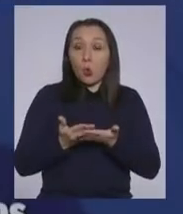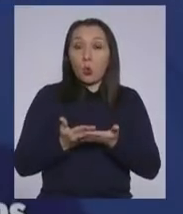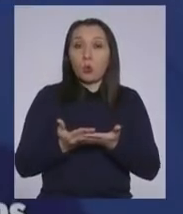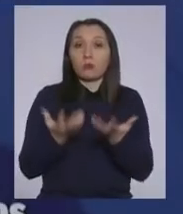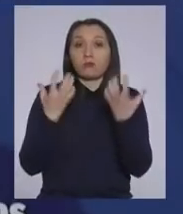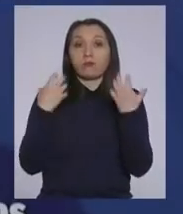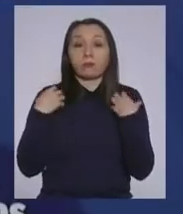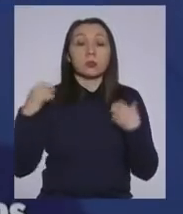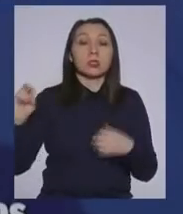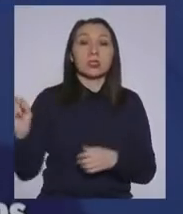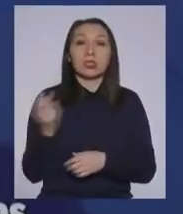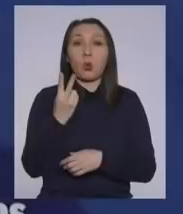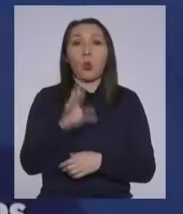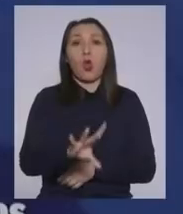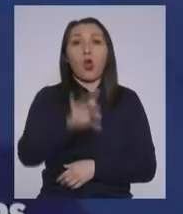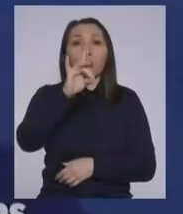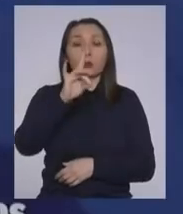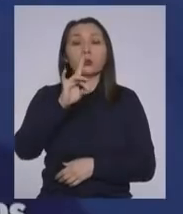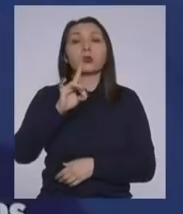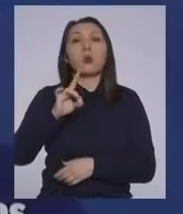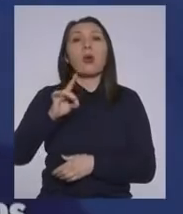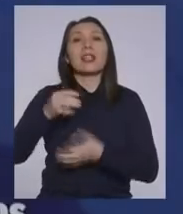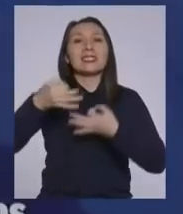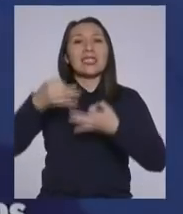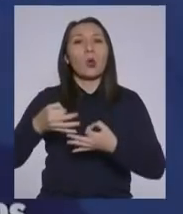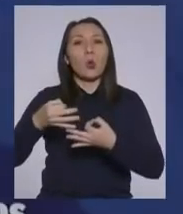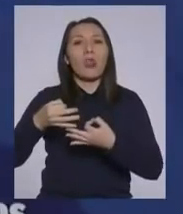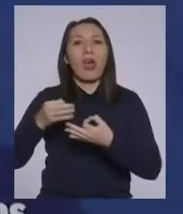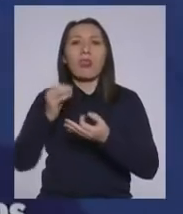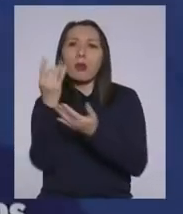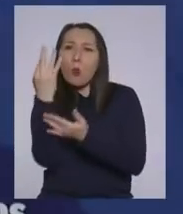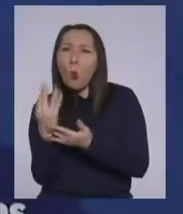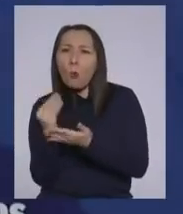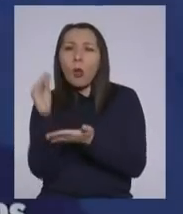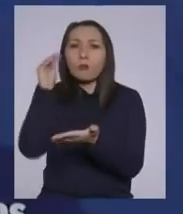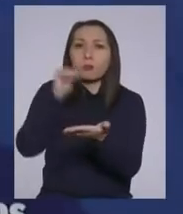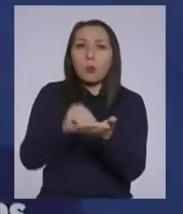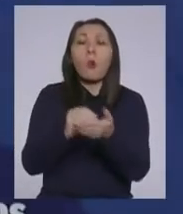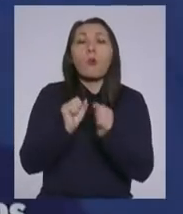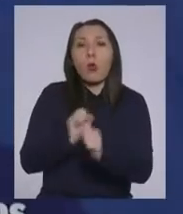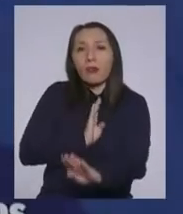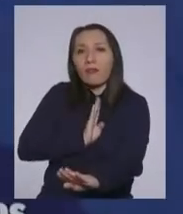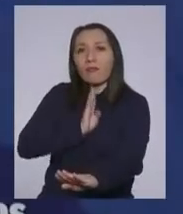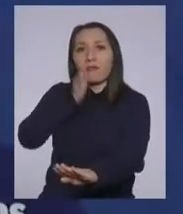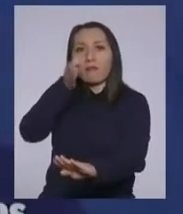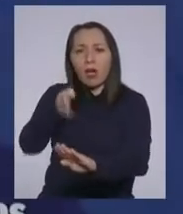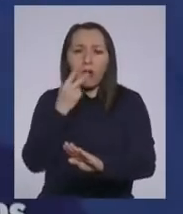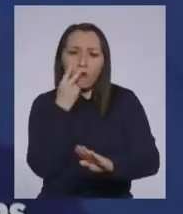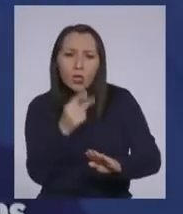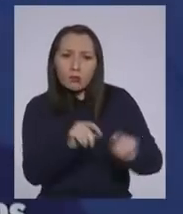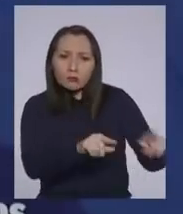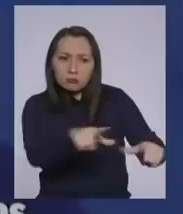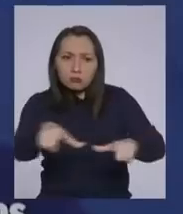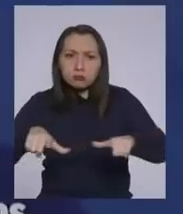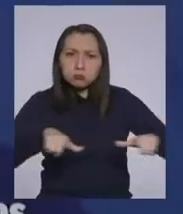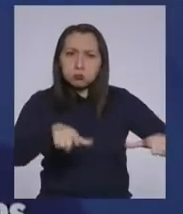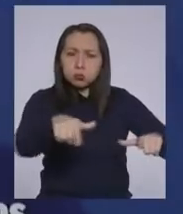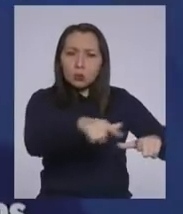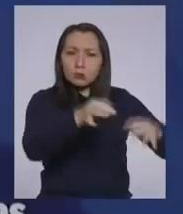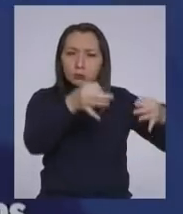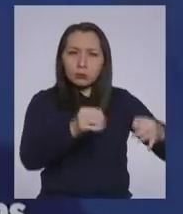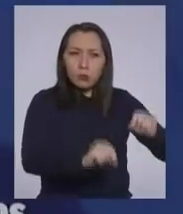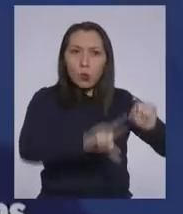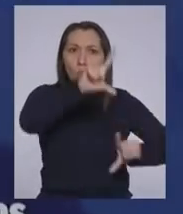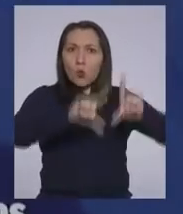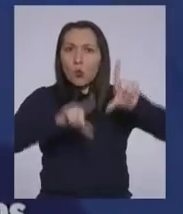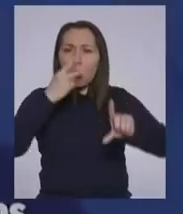una segunda opción con un código de seguridad para incluso ir a los lugares donde en cuadrantes mucho más